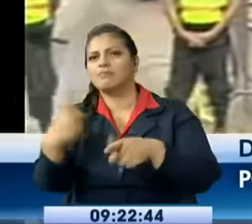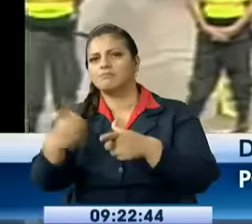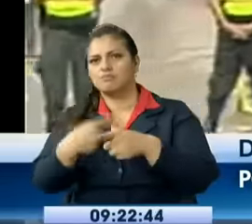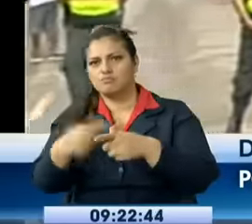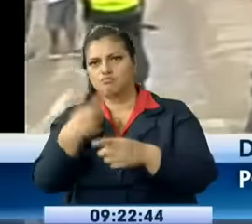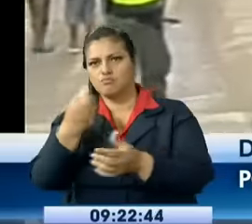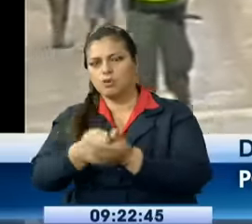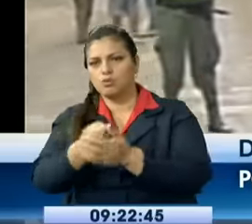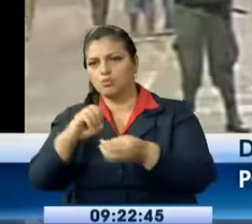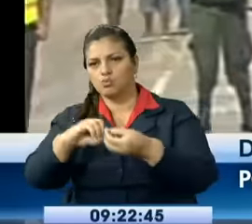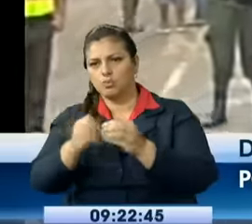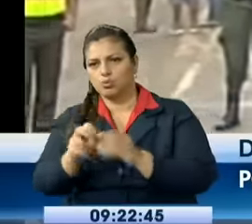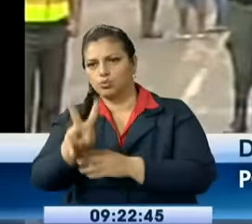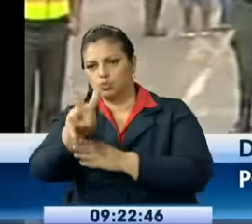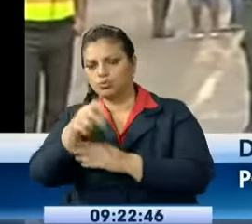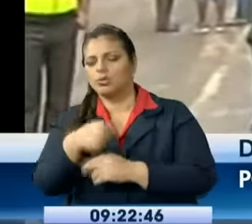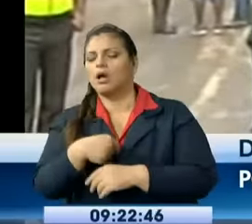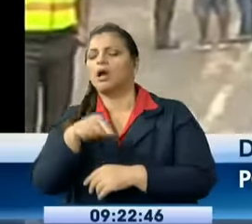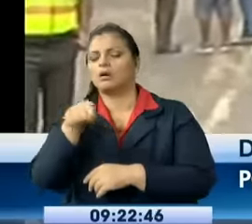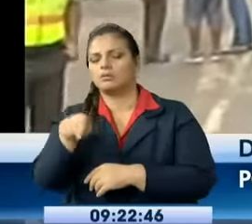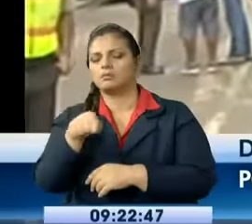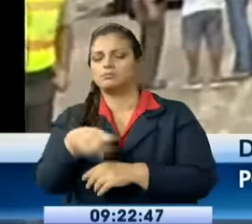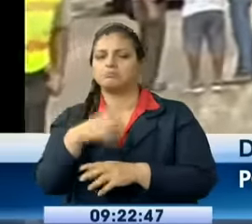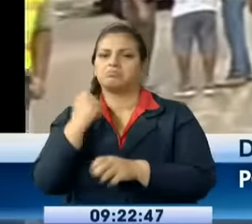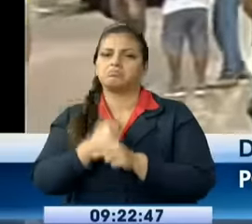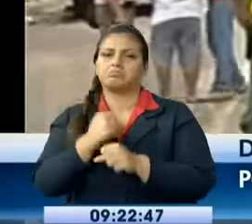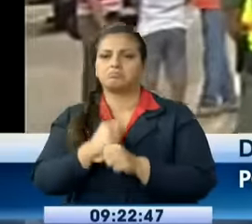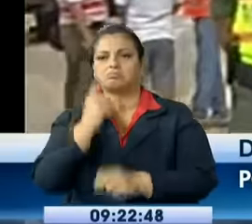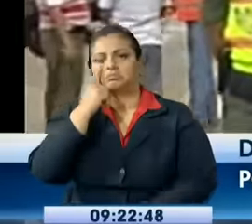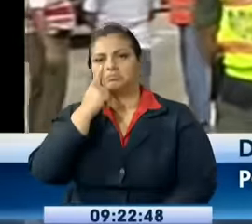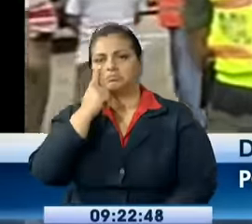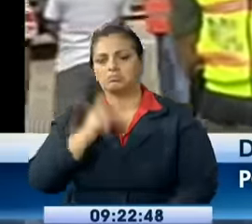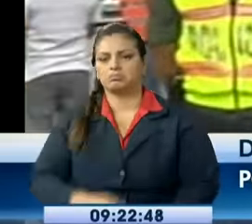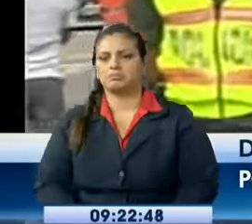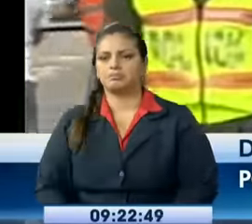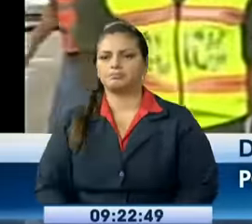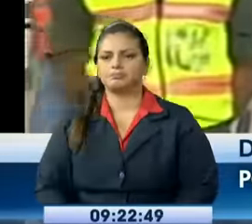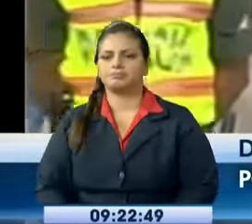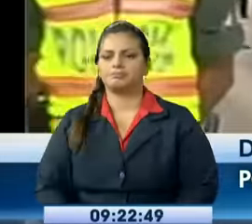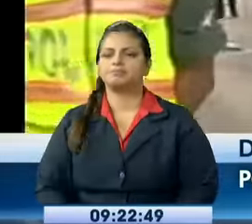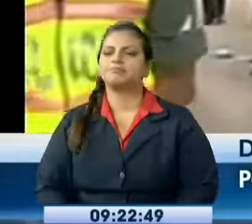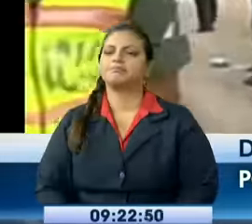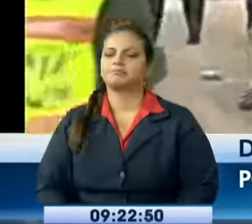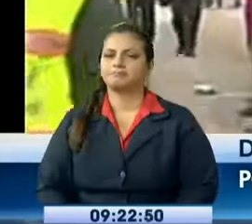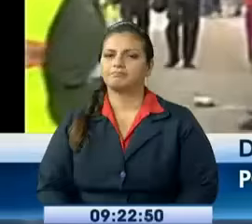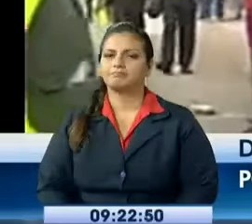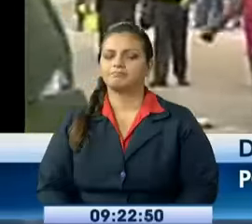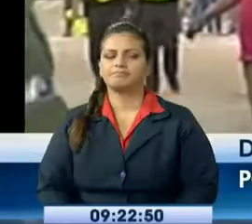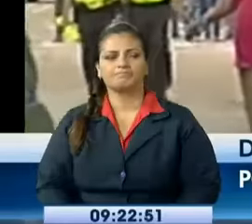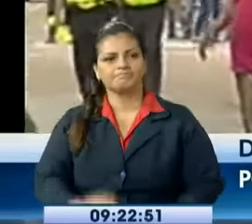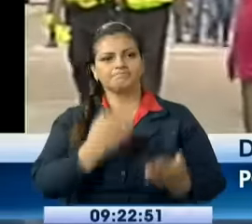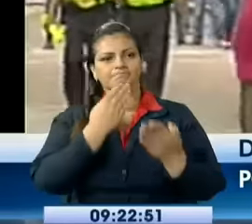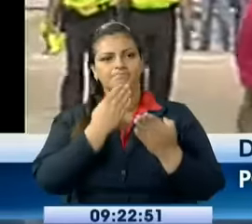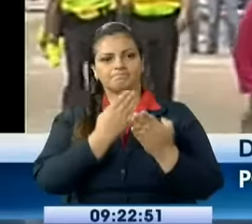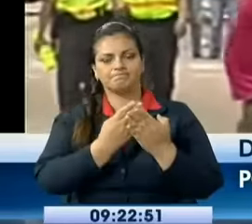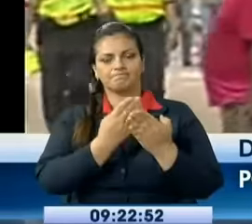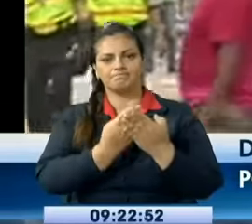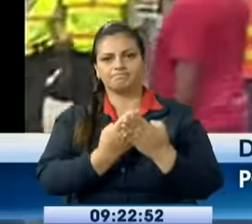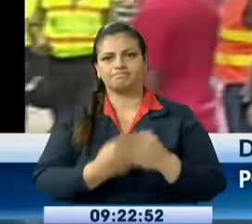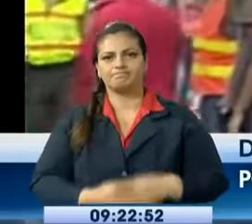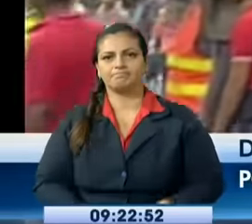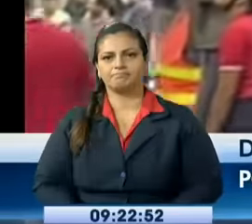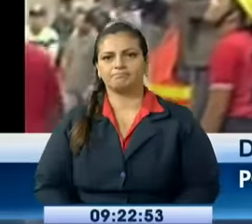fase 1? No, número 2. ¿La fase 2? Sí. Bien. Muchísimas gracias. Ok, perfecto. Entonces, allí podemos apreciar, esta es la